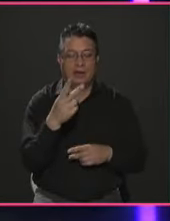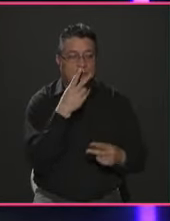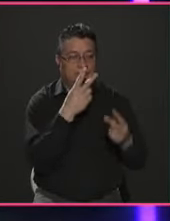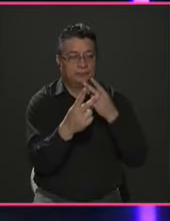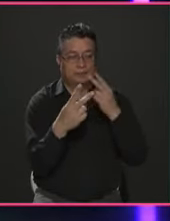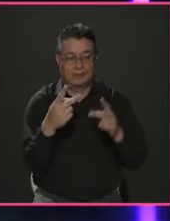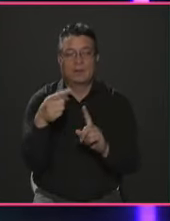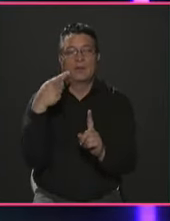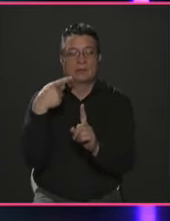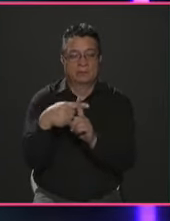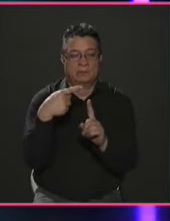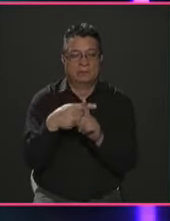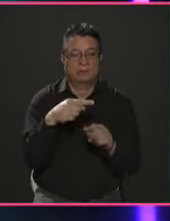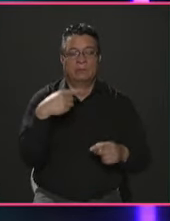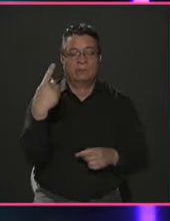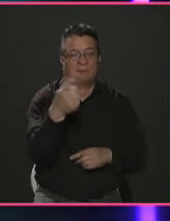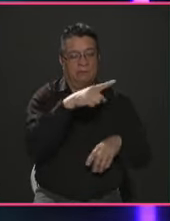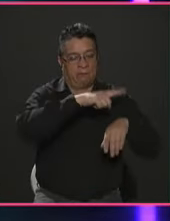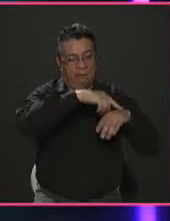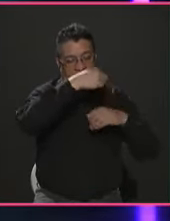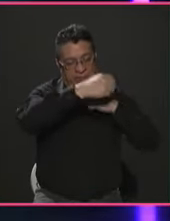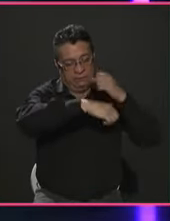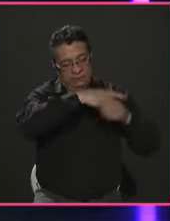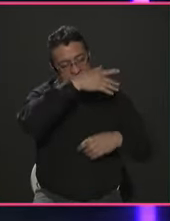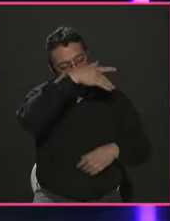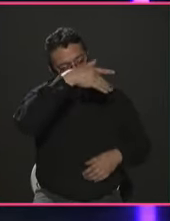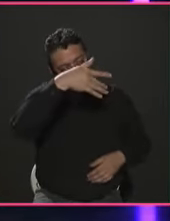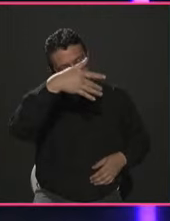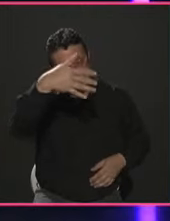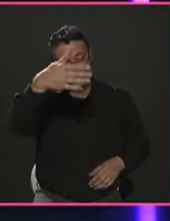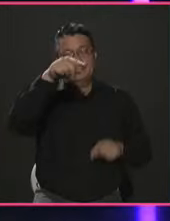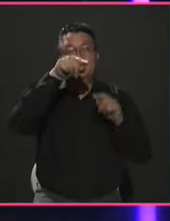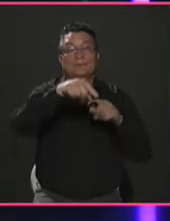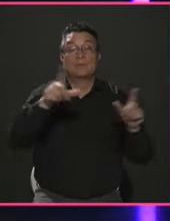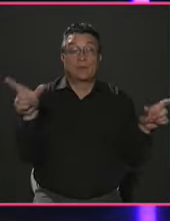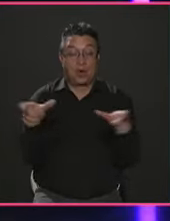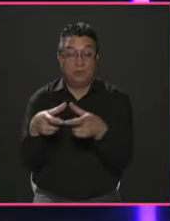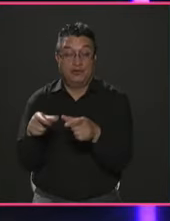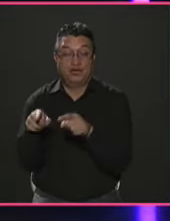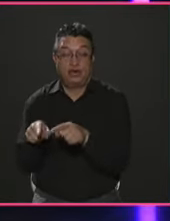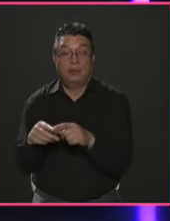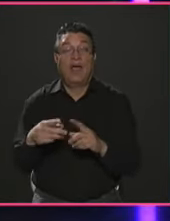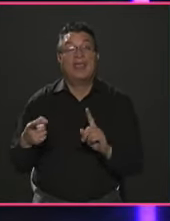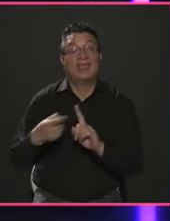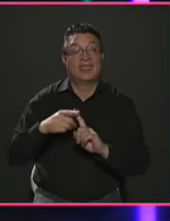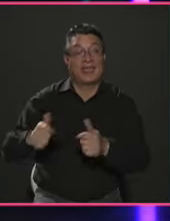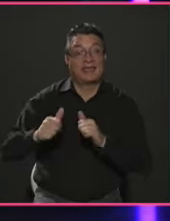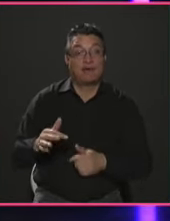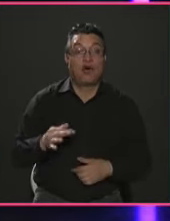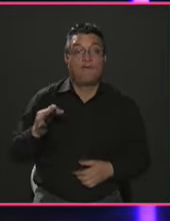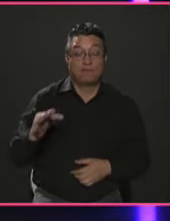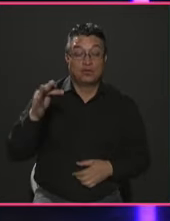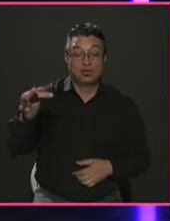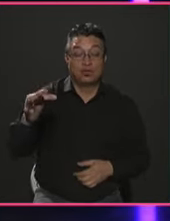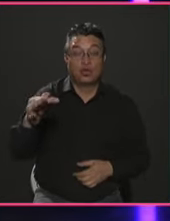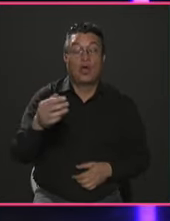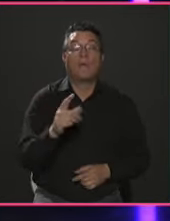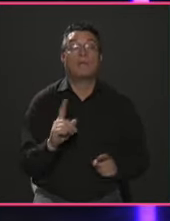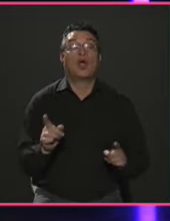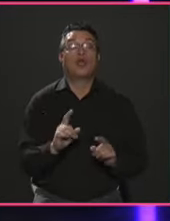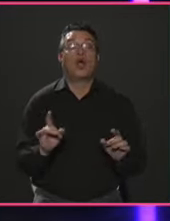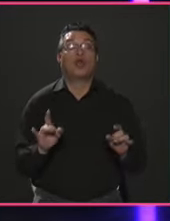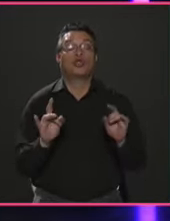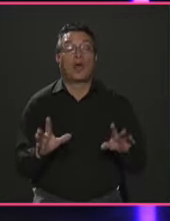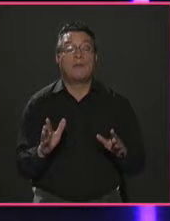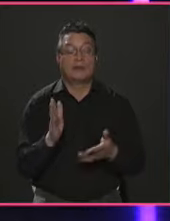visto fortaleciendo con el tiempo esta comisión desafíos del futuro eh No solamente